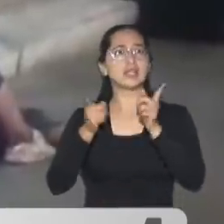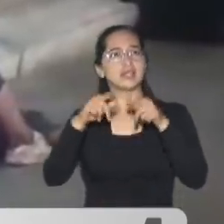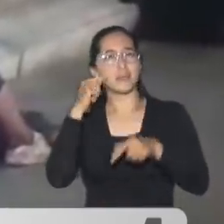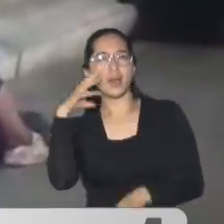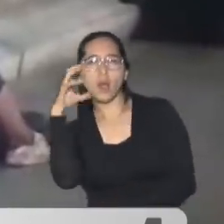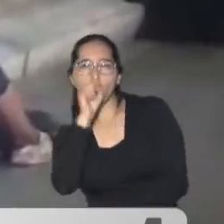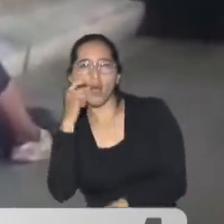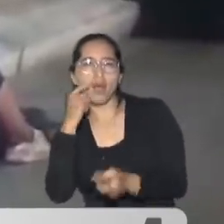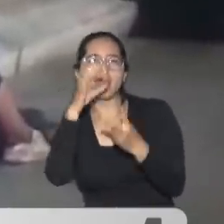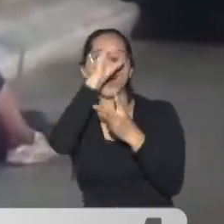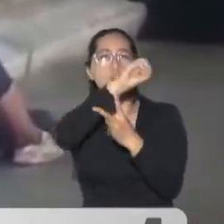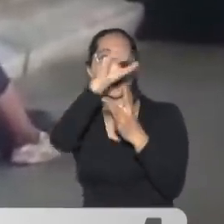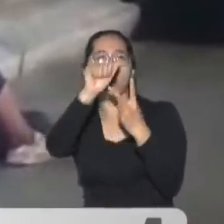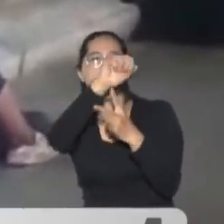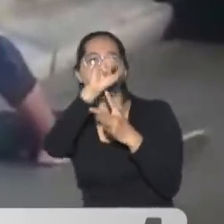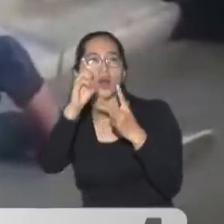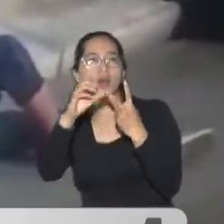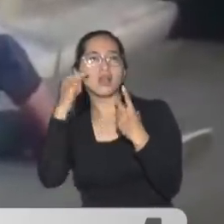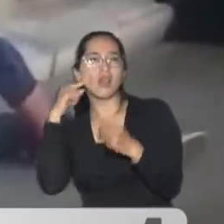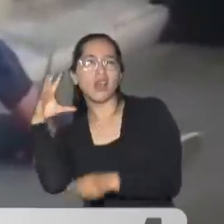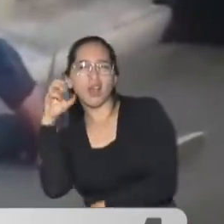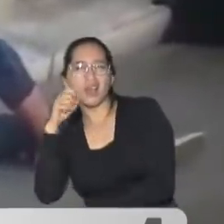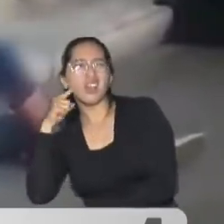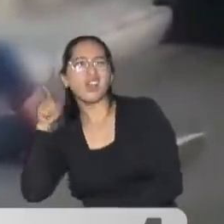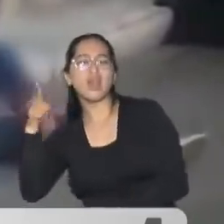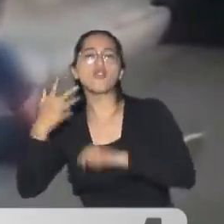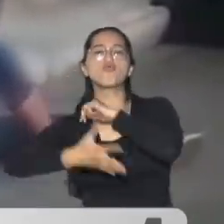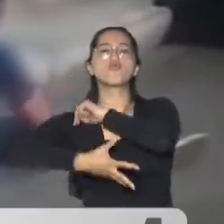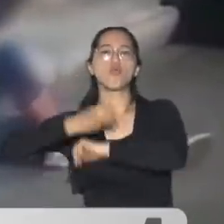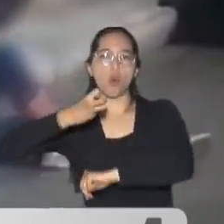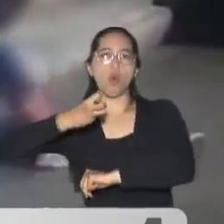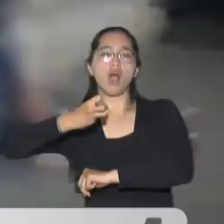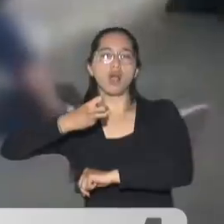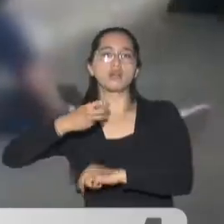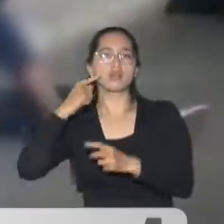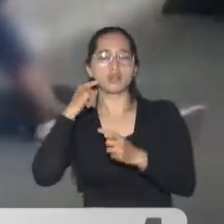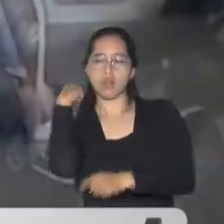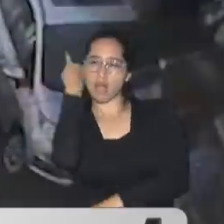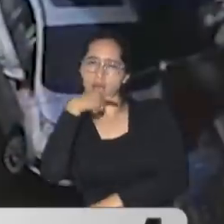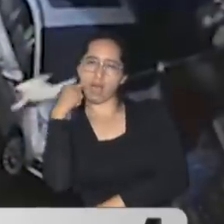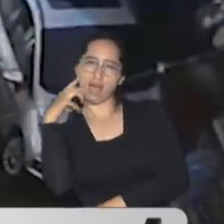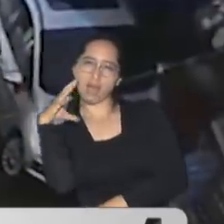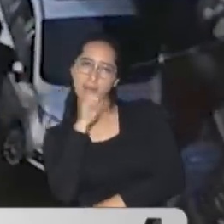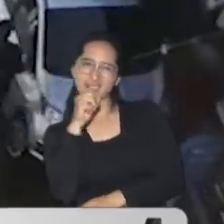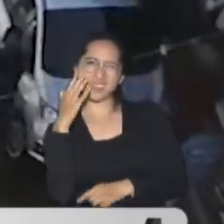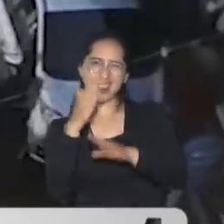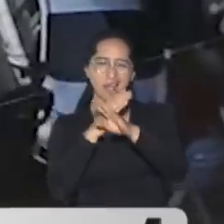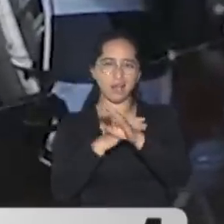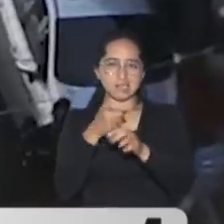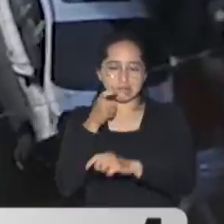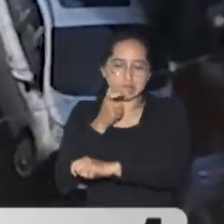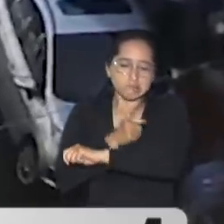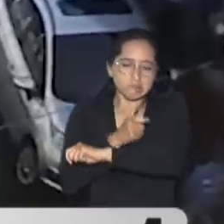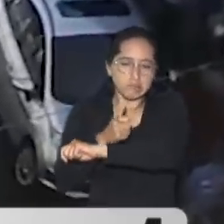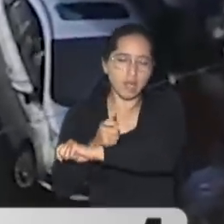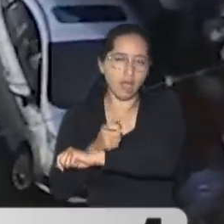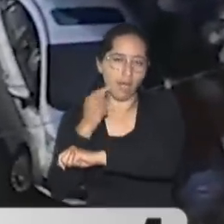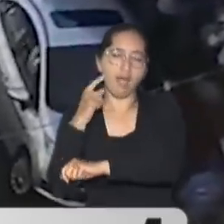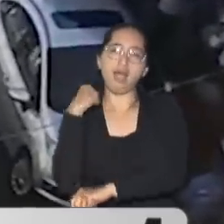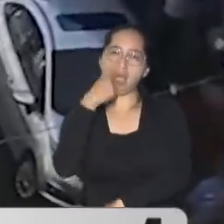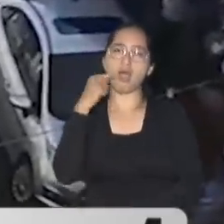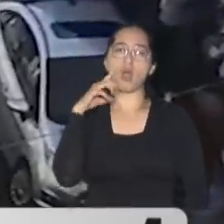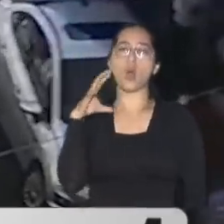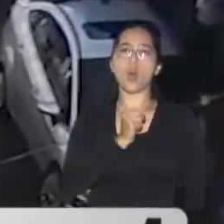de fleteros que cometieron un hurto en el centro de la ciudad. Fueron identificados luego de varios seguimientos con cámaras de seguridad. Se llevaron